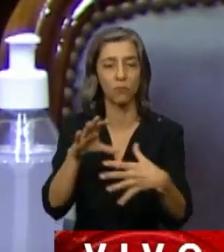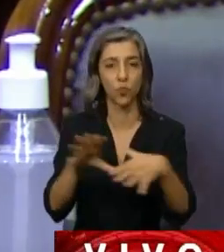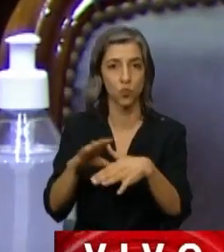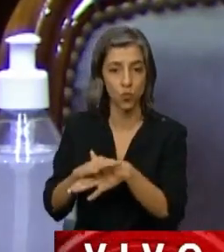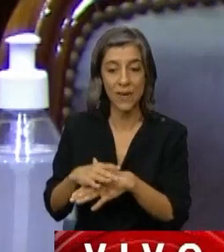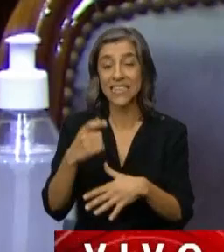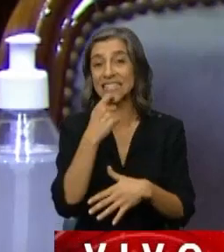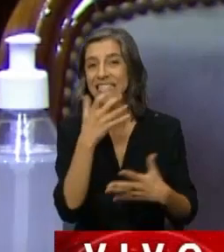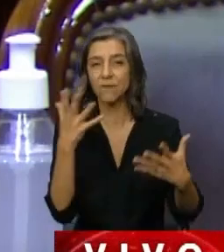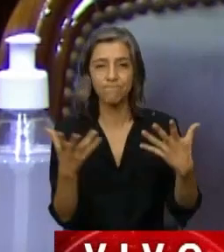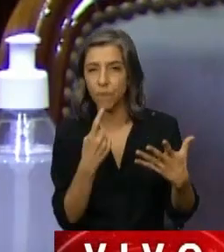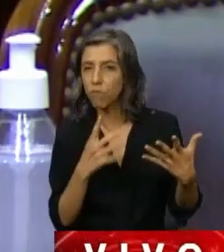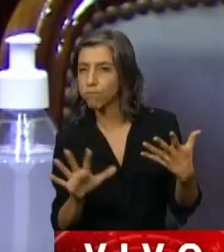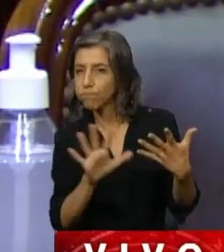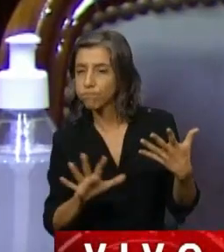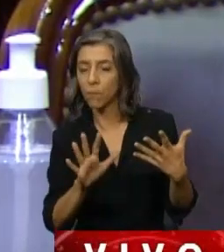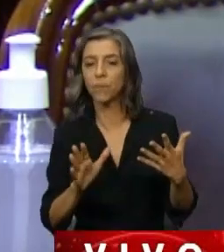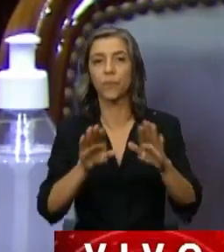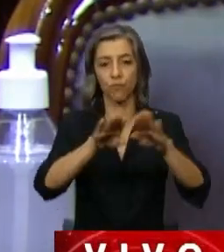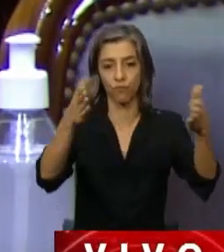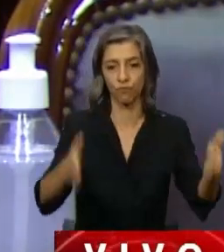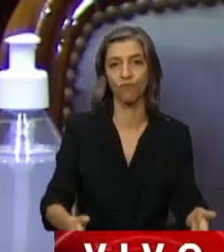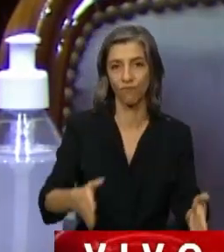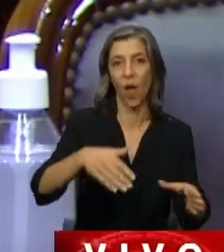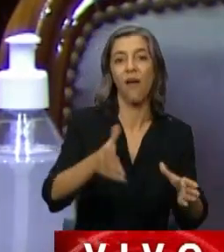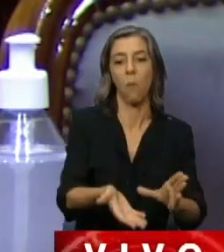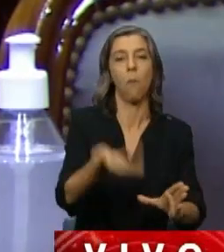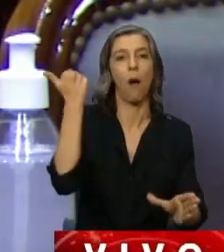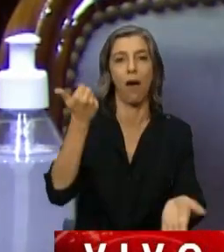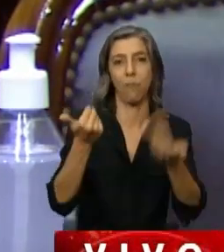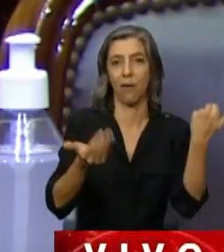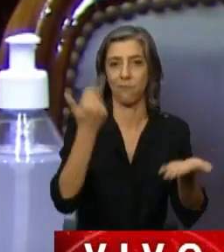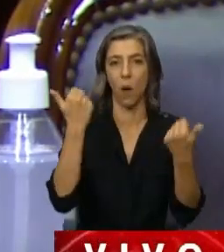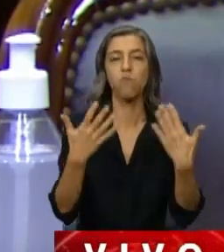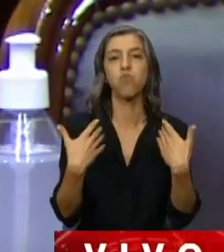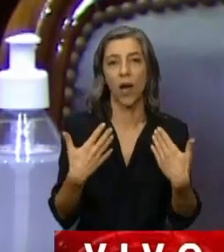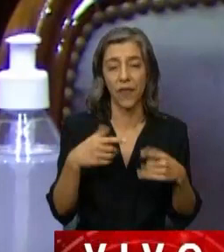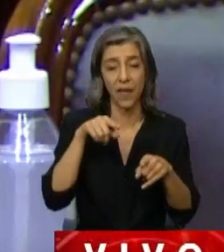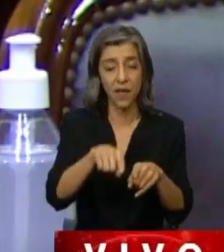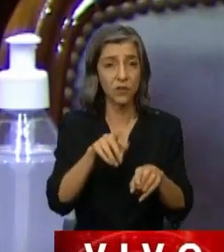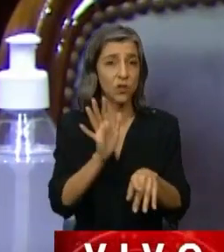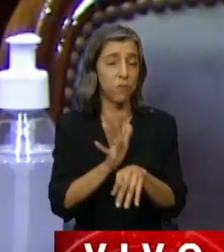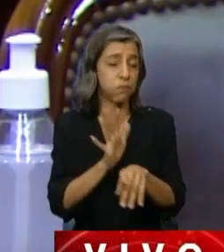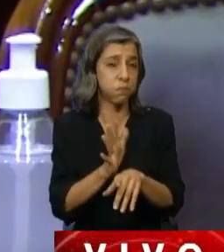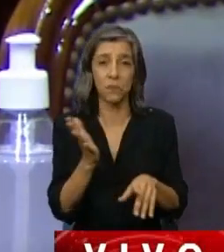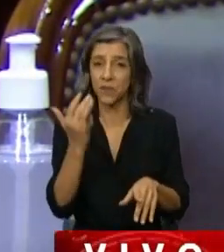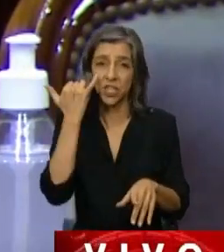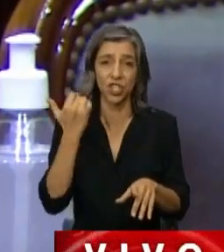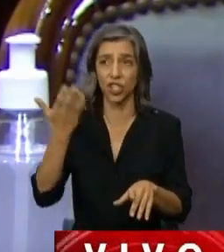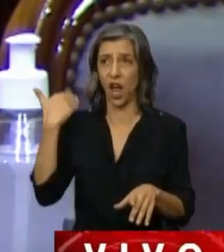ocurre la diferencia entre escrutinio provisorio y definitivo es históricamente menor al